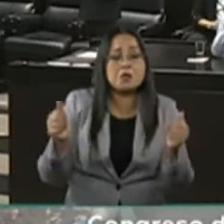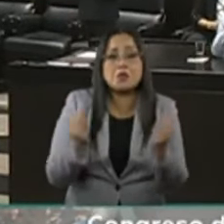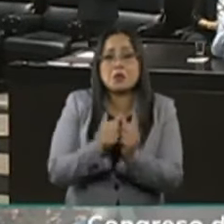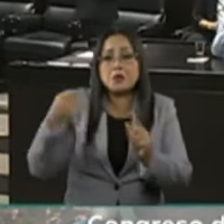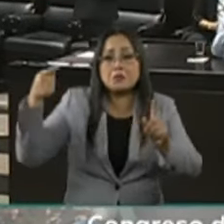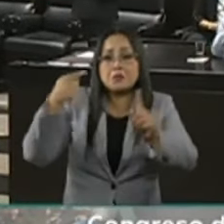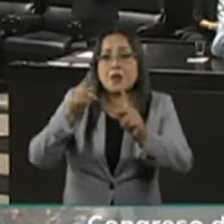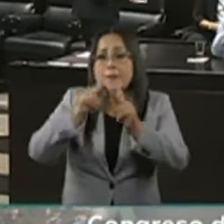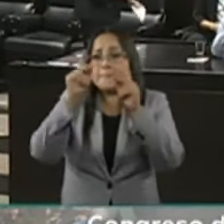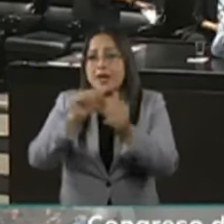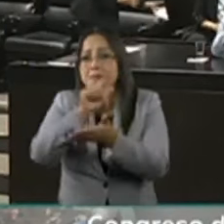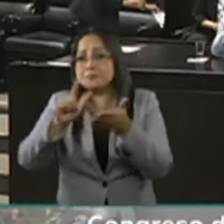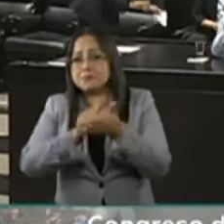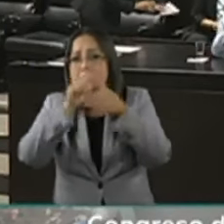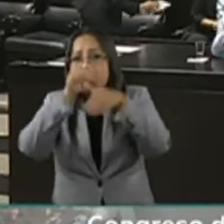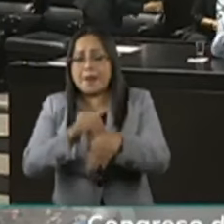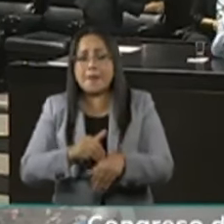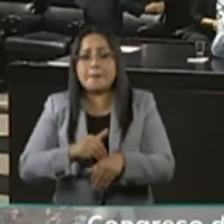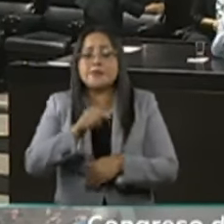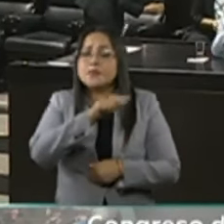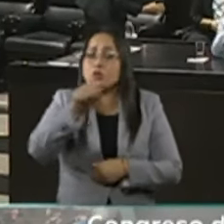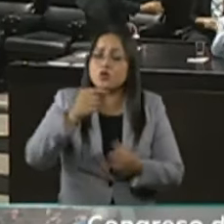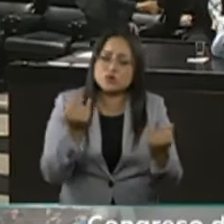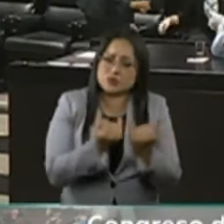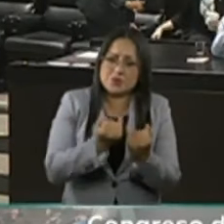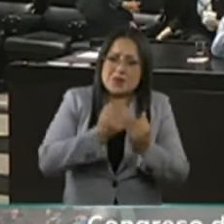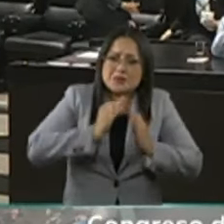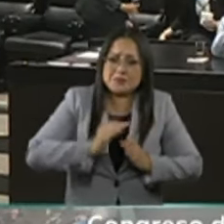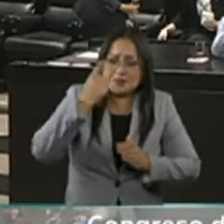paz, legalidad y tranquilidad para